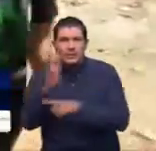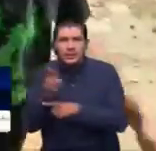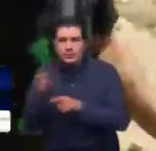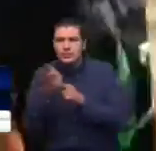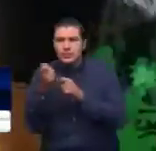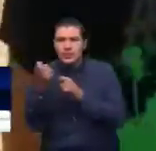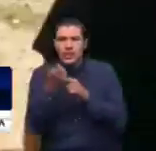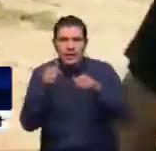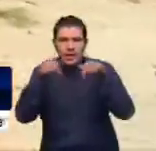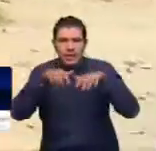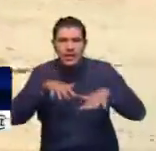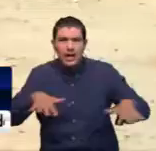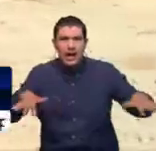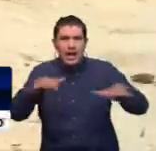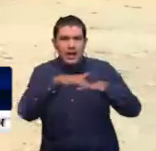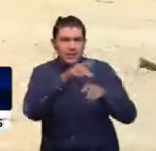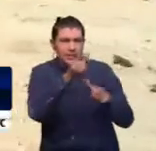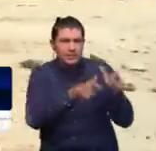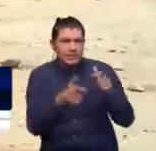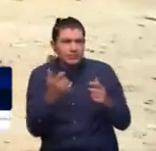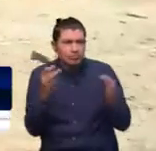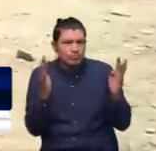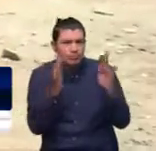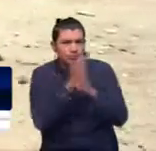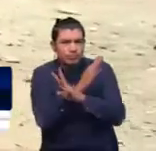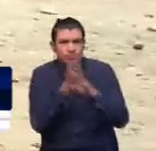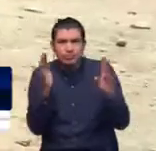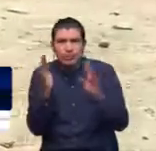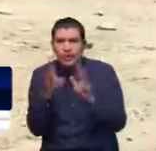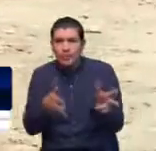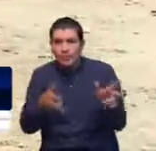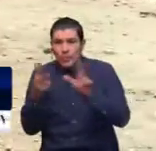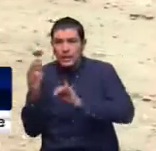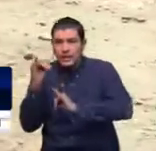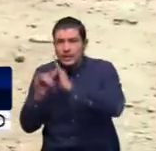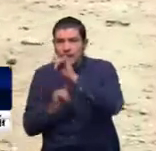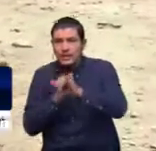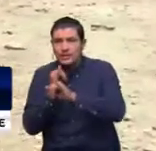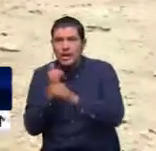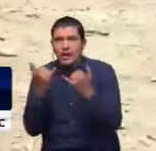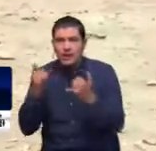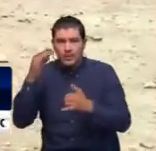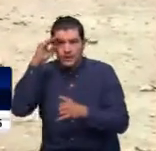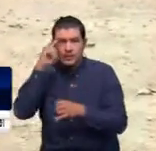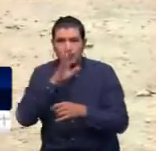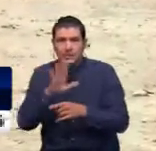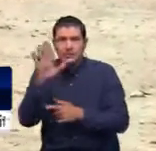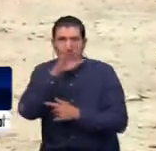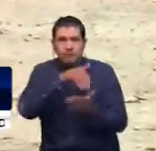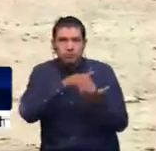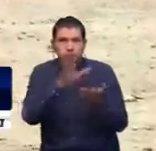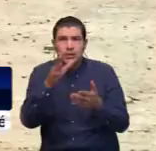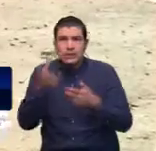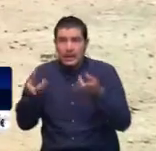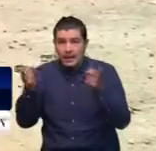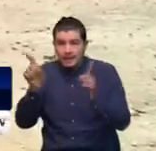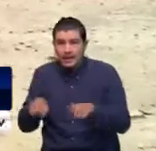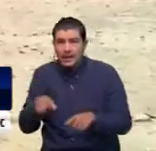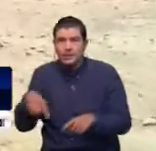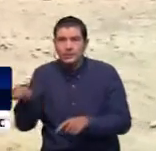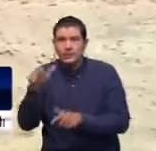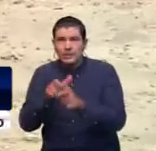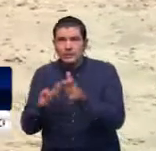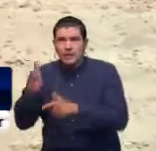y despejando a todas las personas que se encuentran muy cerca del puente internacional Simón Bolívar, sacando también a los manifestantes